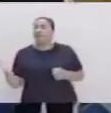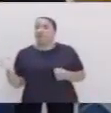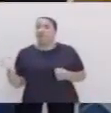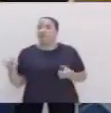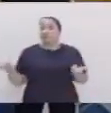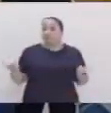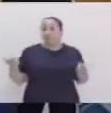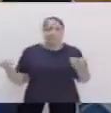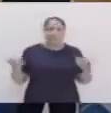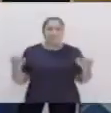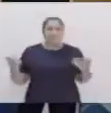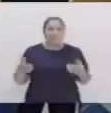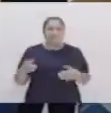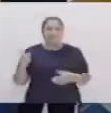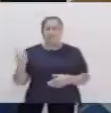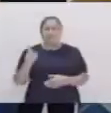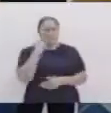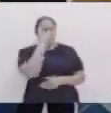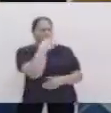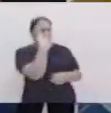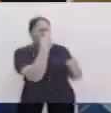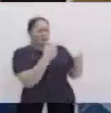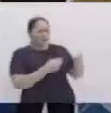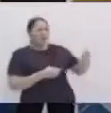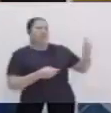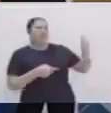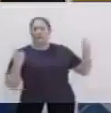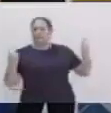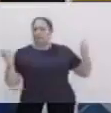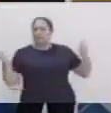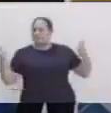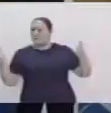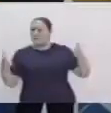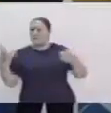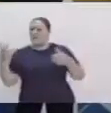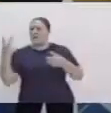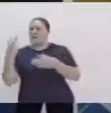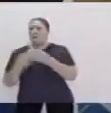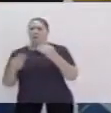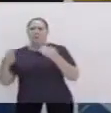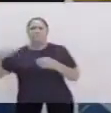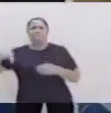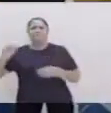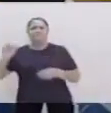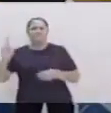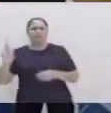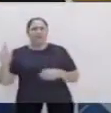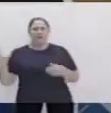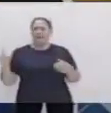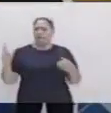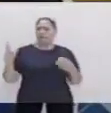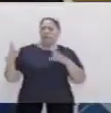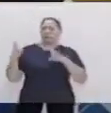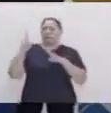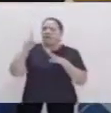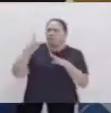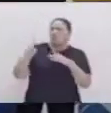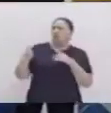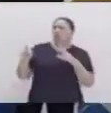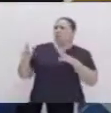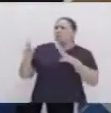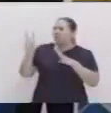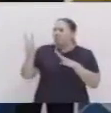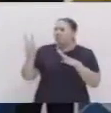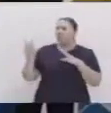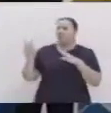Y una cara en la moneda. Una cara en la moneda con un número par. Entonces voy a tener, aquí hay un par, aquí hay otro par, y aquí